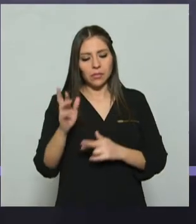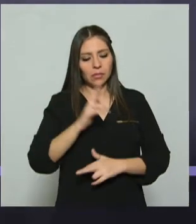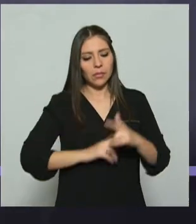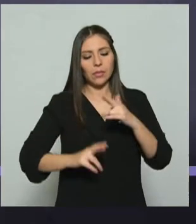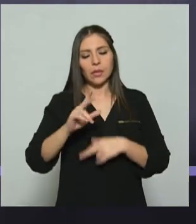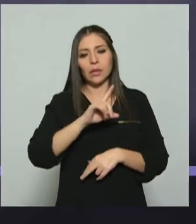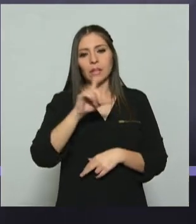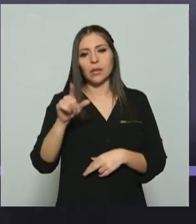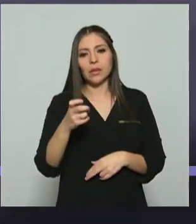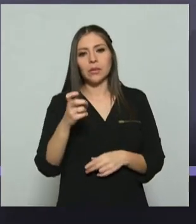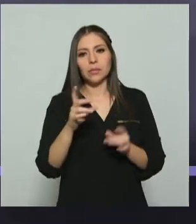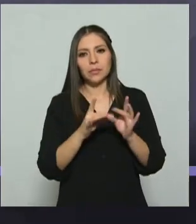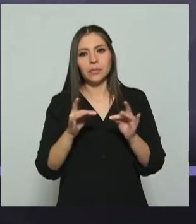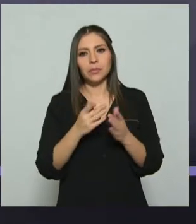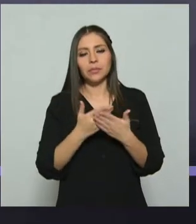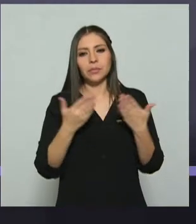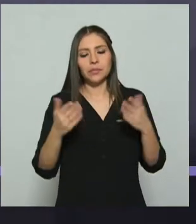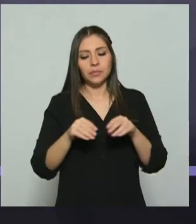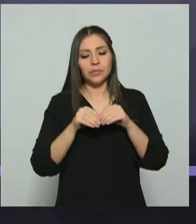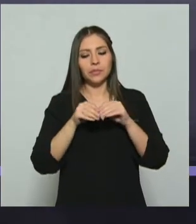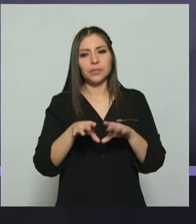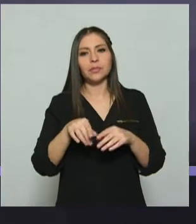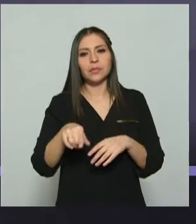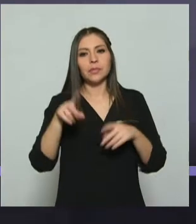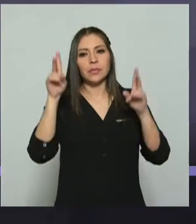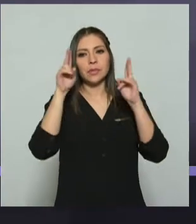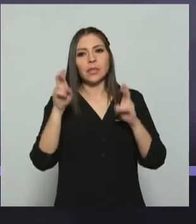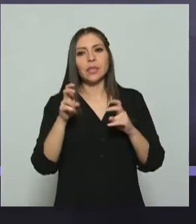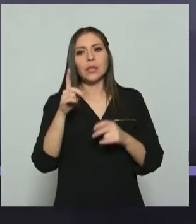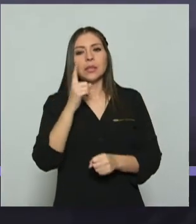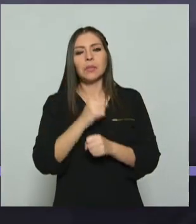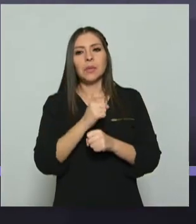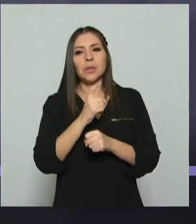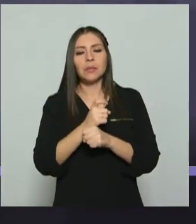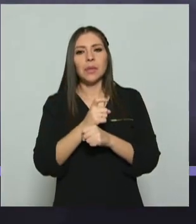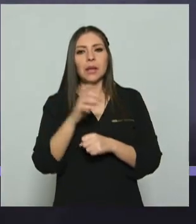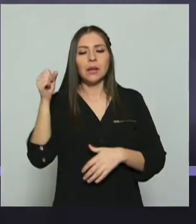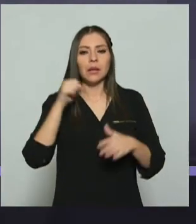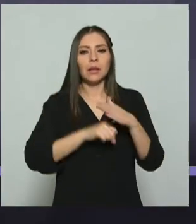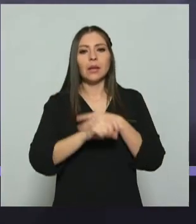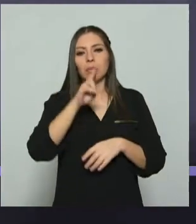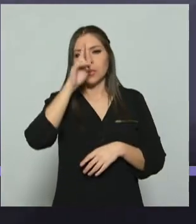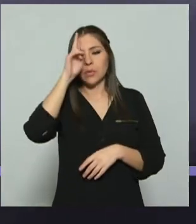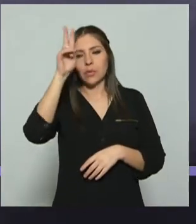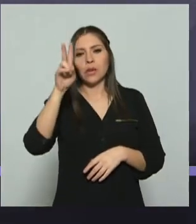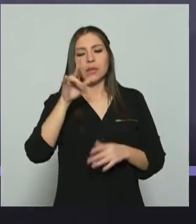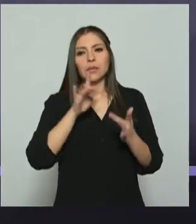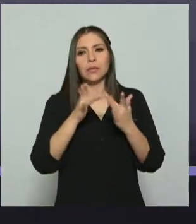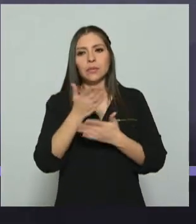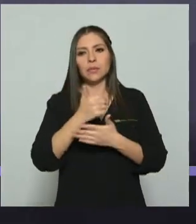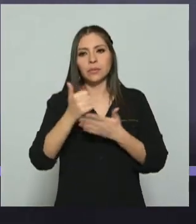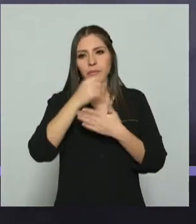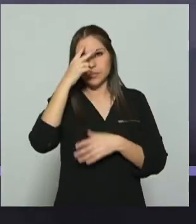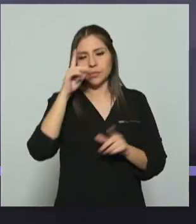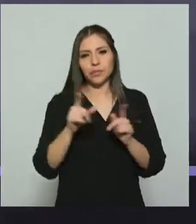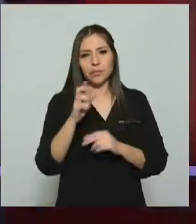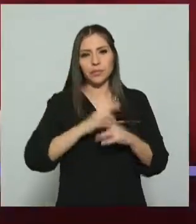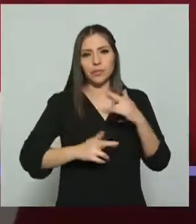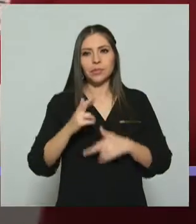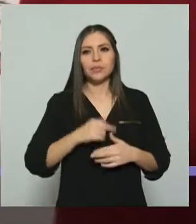volvemos después de esta reflexión. Estamos transmitiendo en vivo el tema en la mesa, el primer vinculado por violencia digital en la Ciudad de México. Ya volvemos.